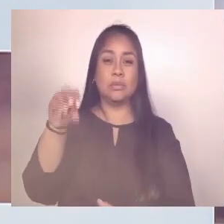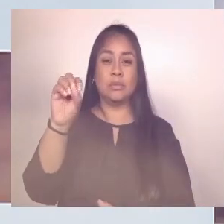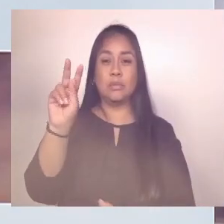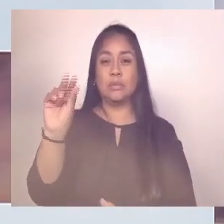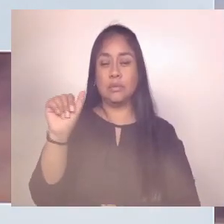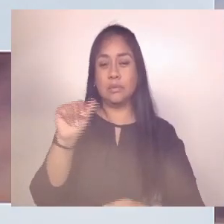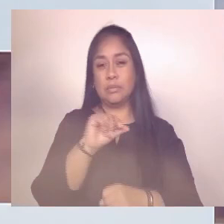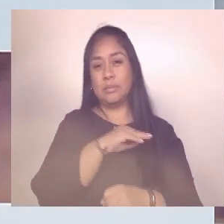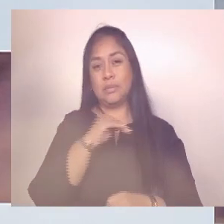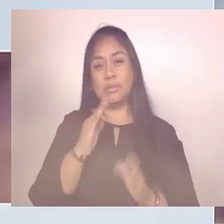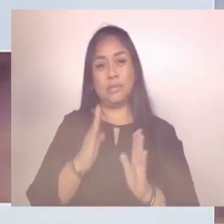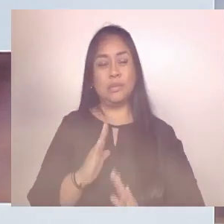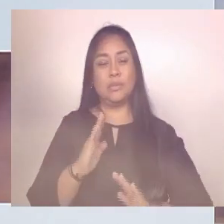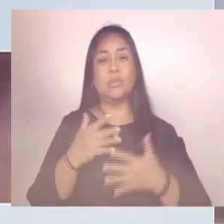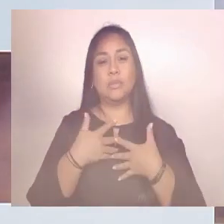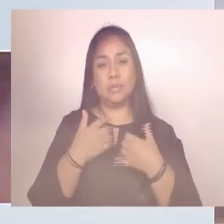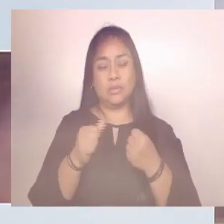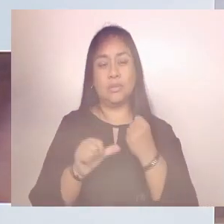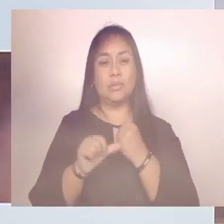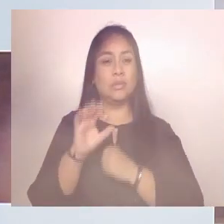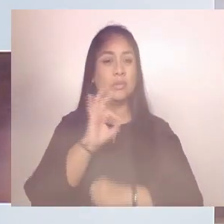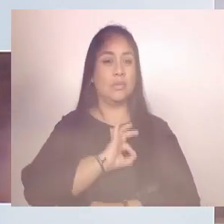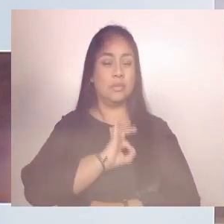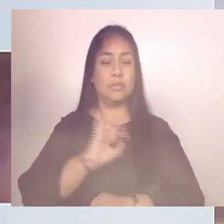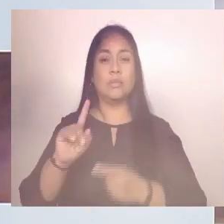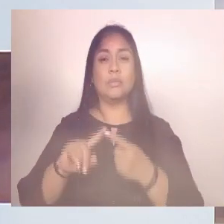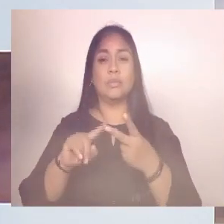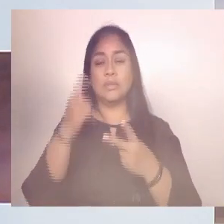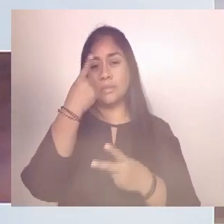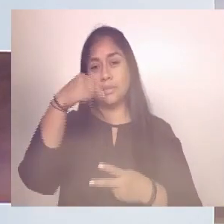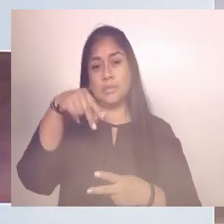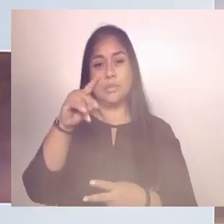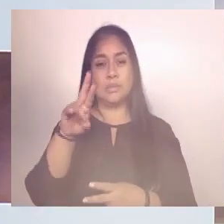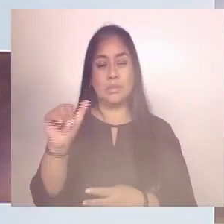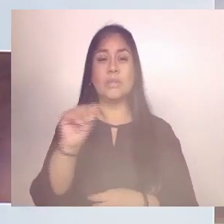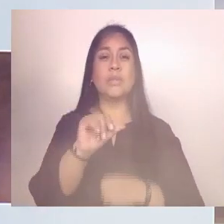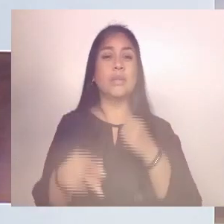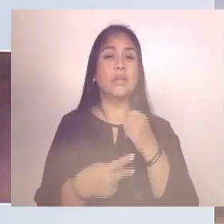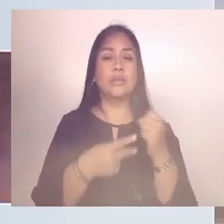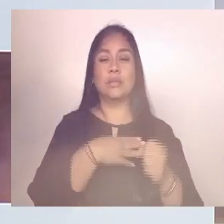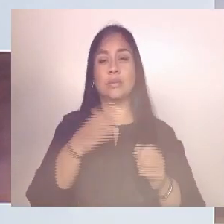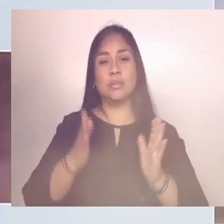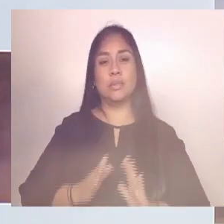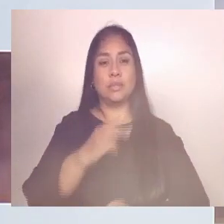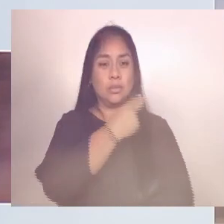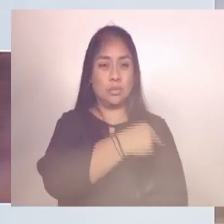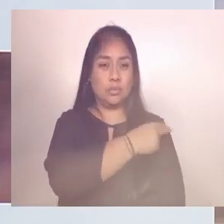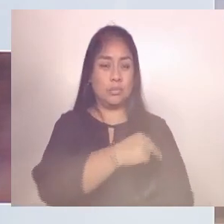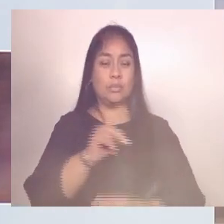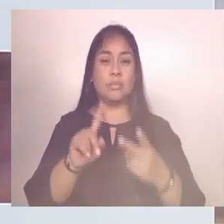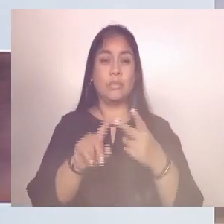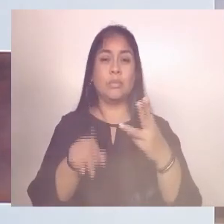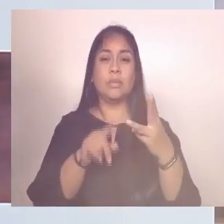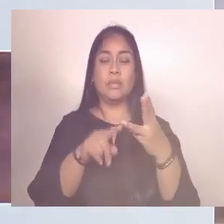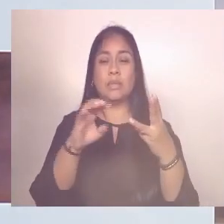Social. Señora Sandra Carballo, viceministra de Hospitales. Doctora